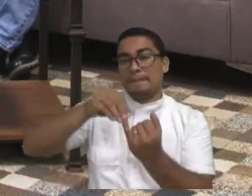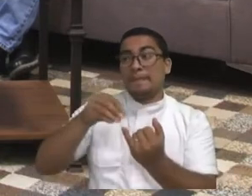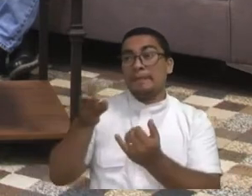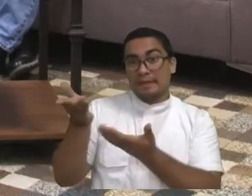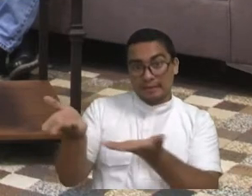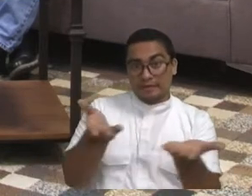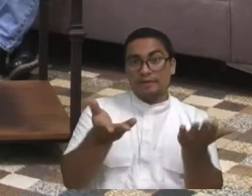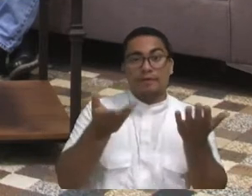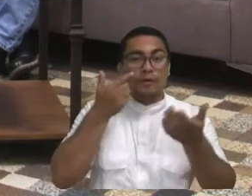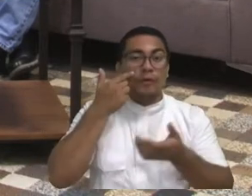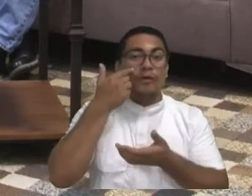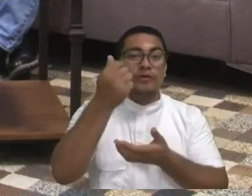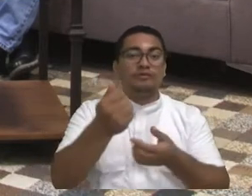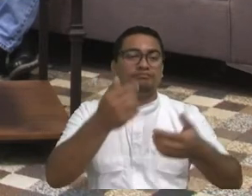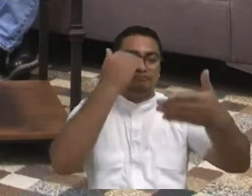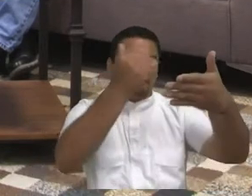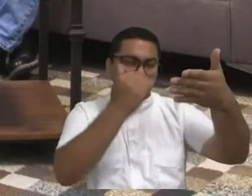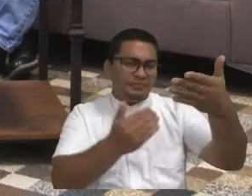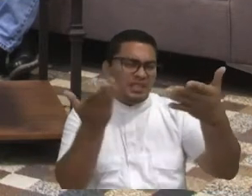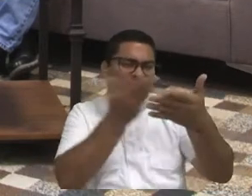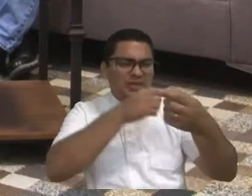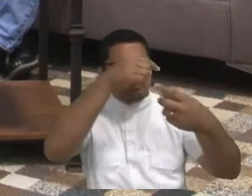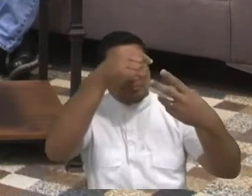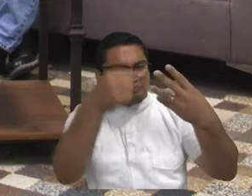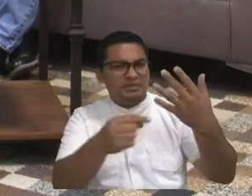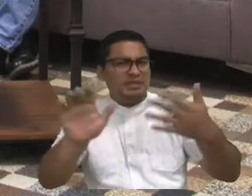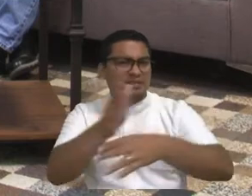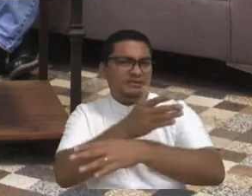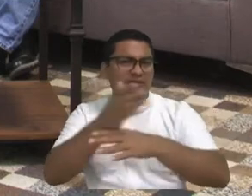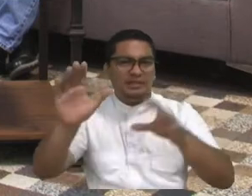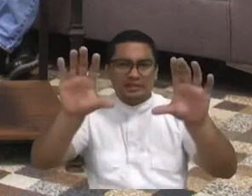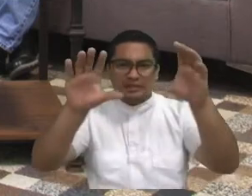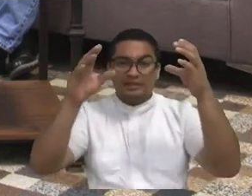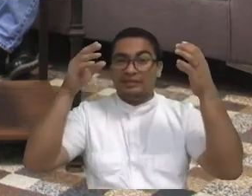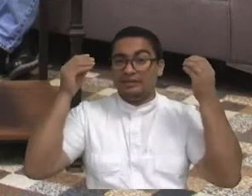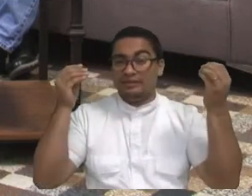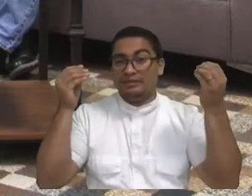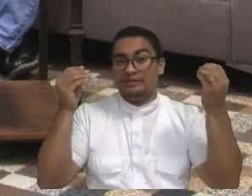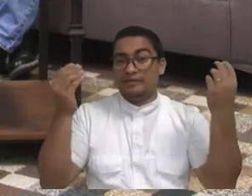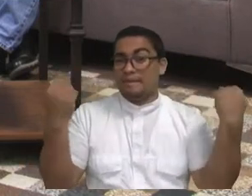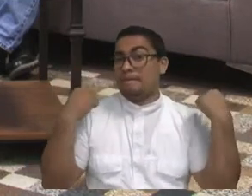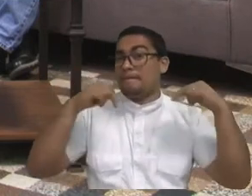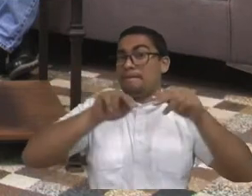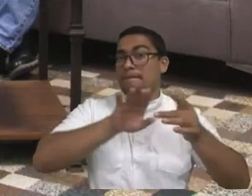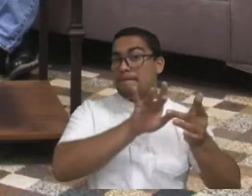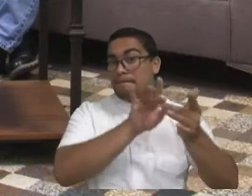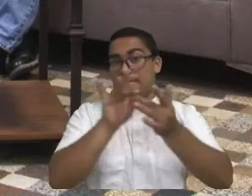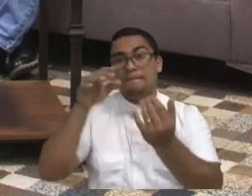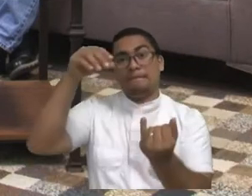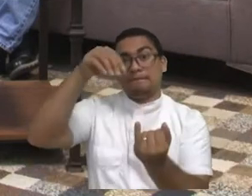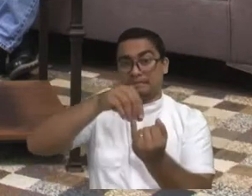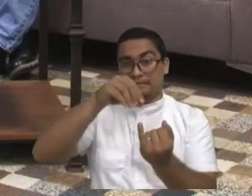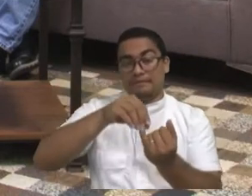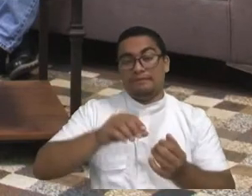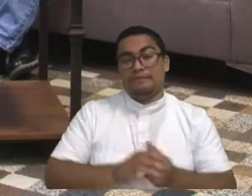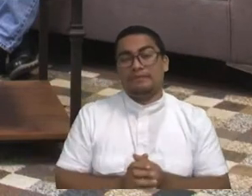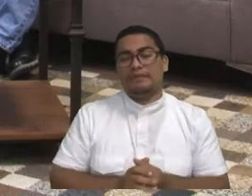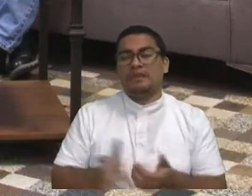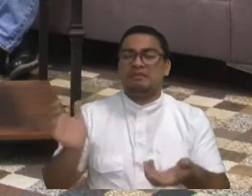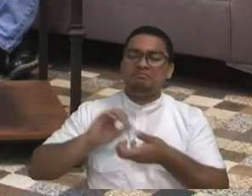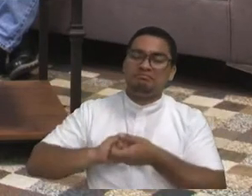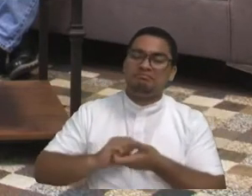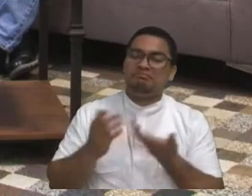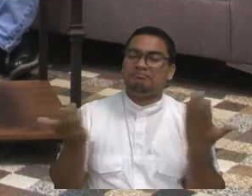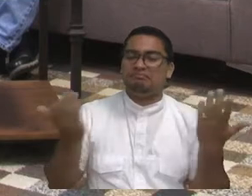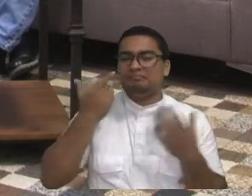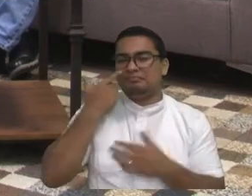para este año 2020 de todas esas carreras y cursos profesionales técnicos compañeros conocer